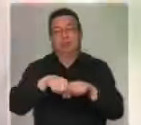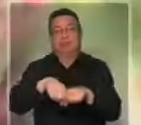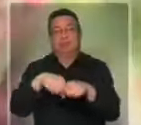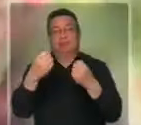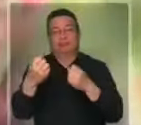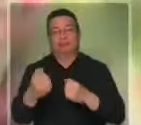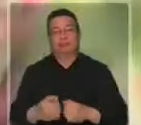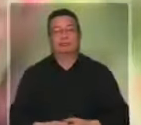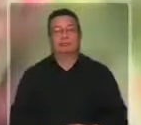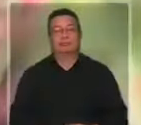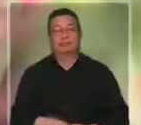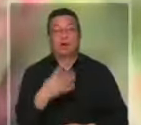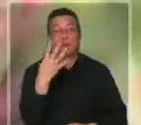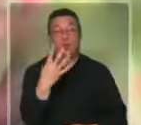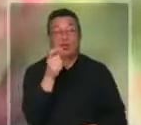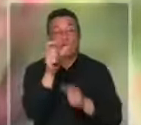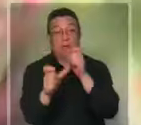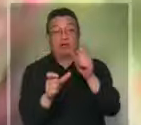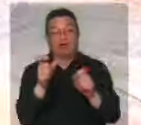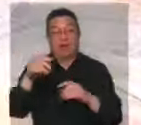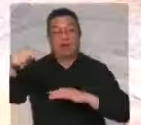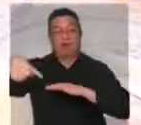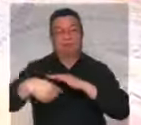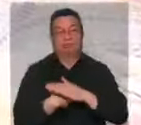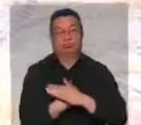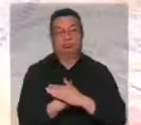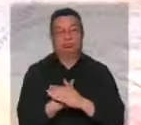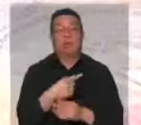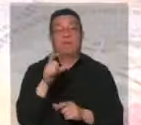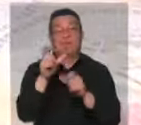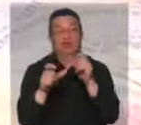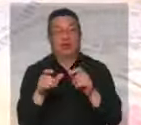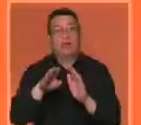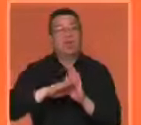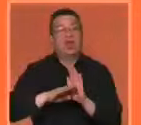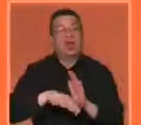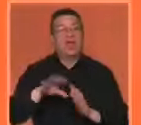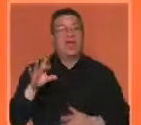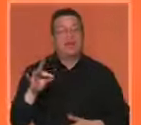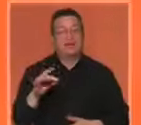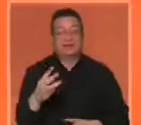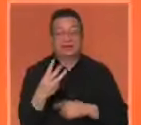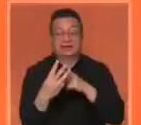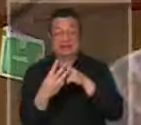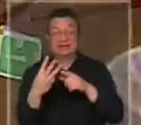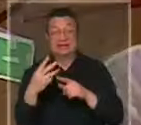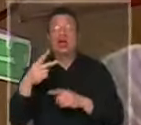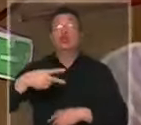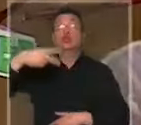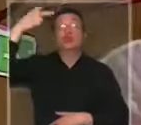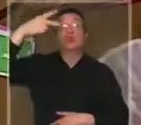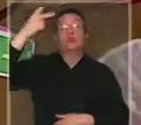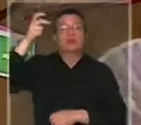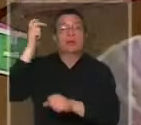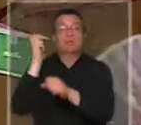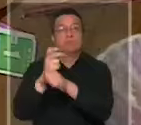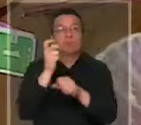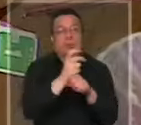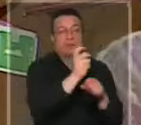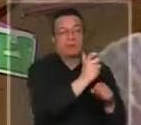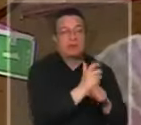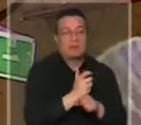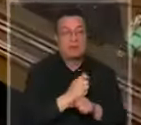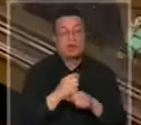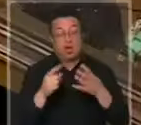aquí. 4 sujetos entraron, según Gloria, al parecer menores de edad. 3 de ellos subieron al segundo piso a sustraer sus pertenencias, mientras